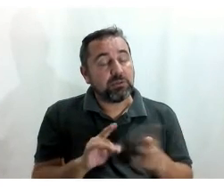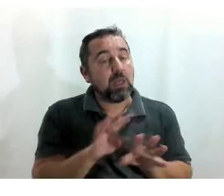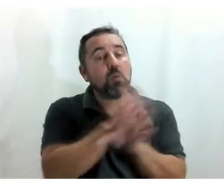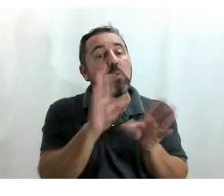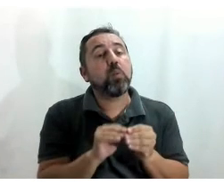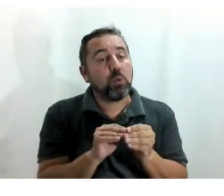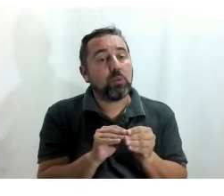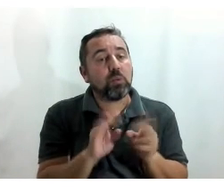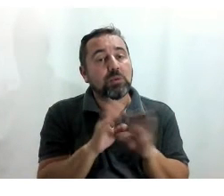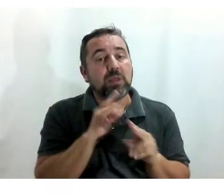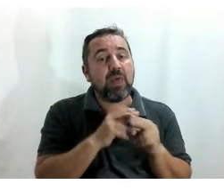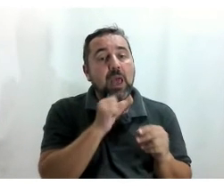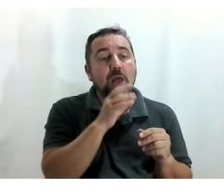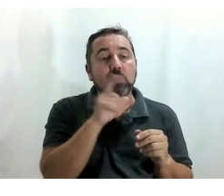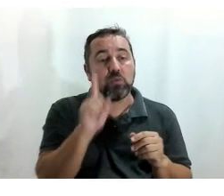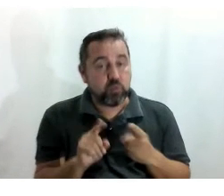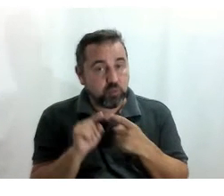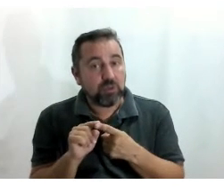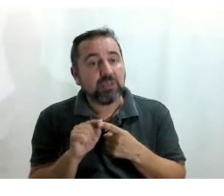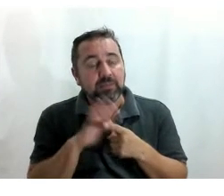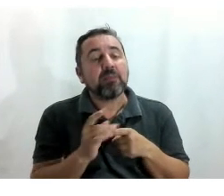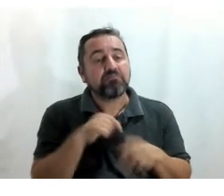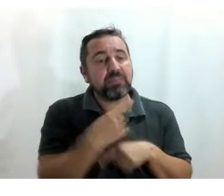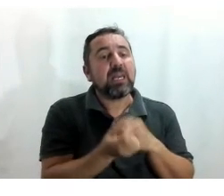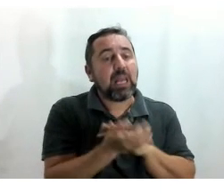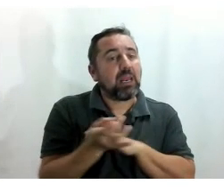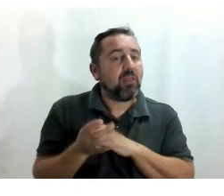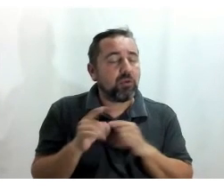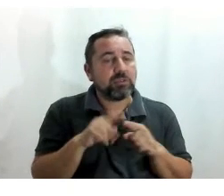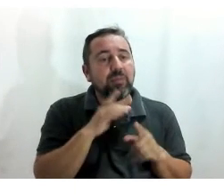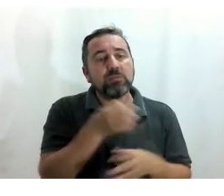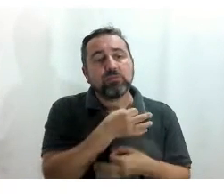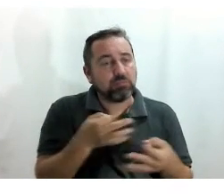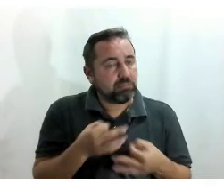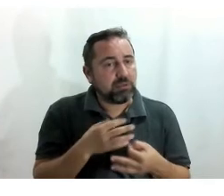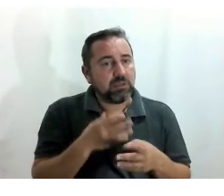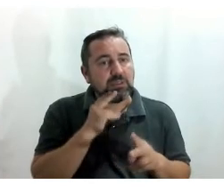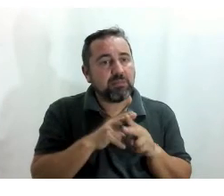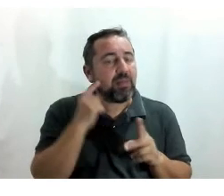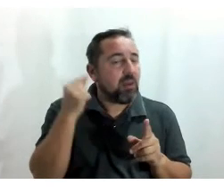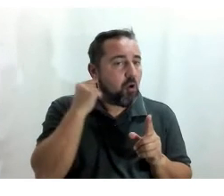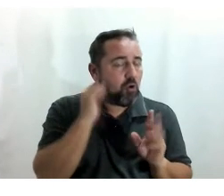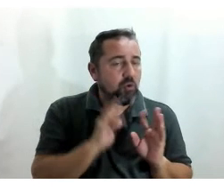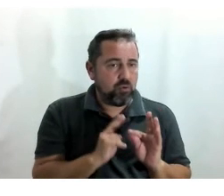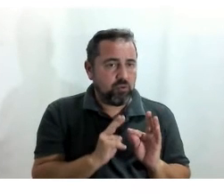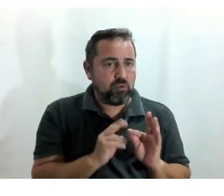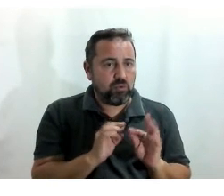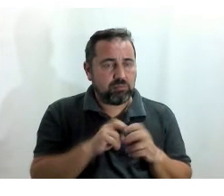el ATOP1 inducía la regeneración de las células ciliadas y mejoraba sustancialmente los umbrales auditivos del oído